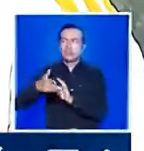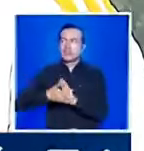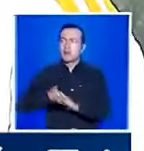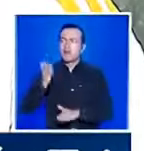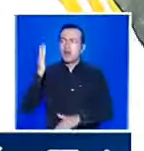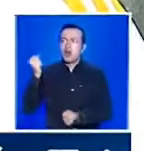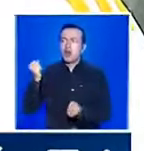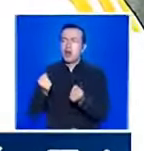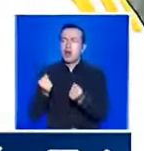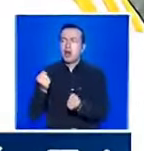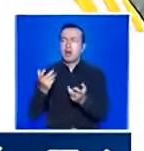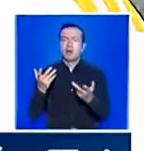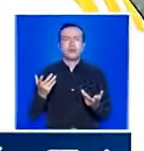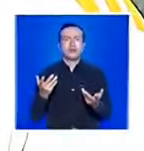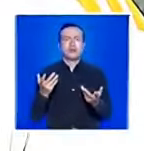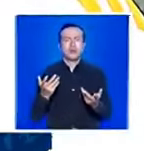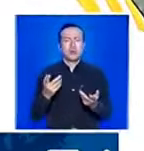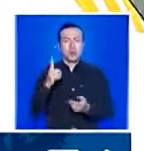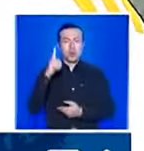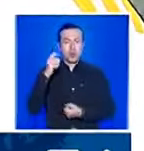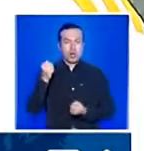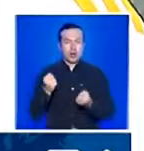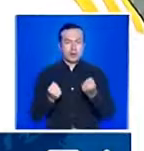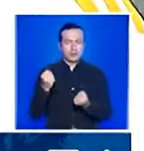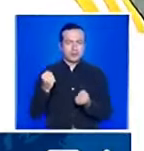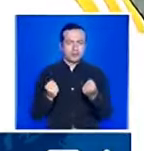Se acercó un vehículo